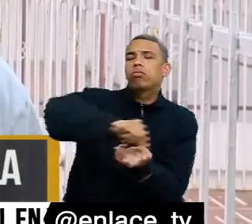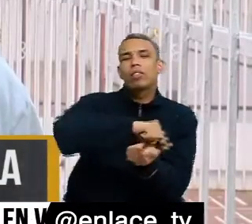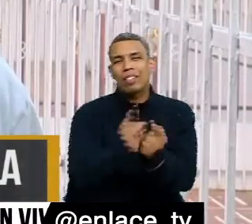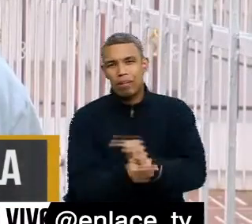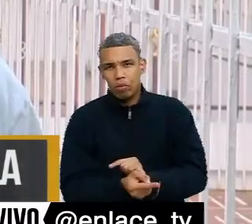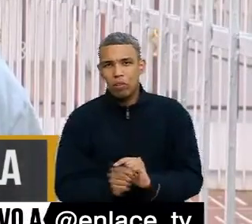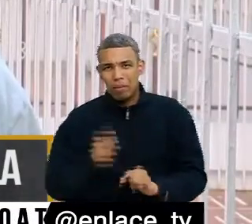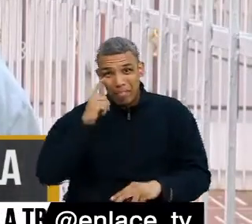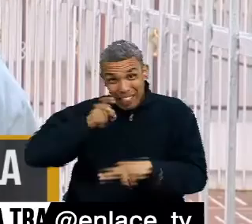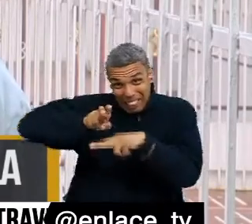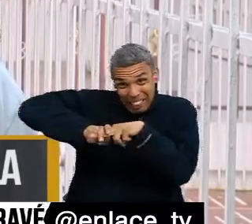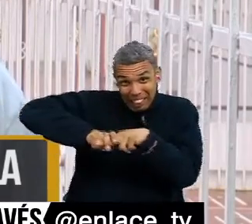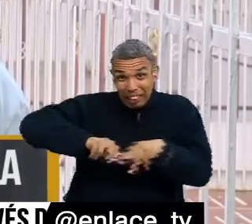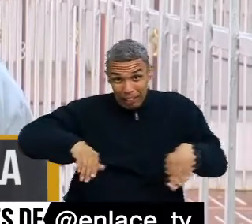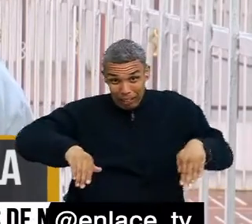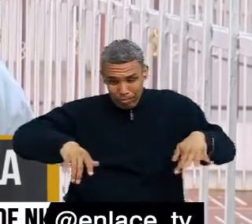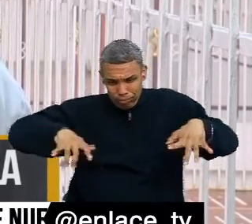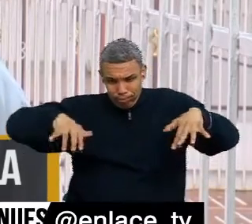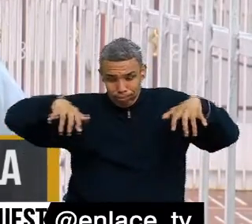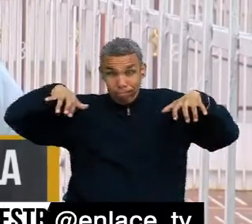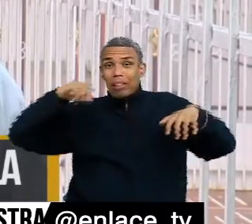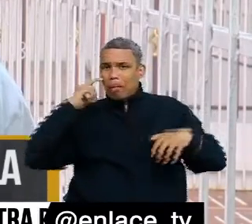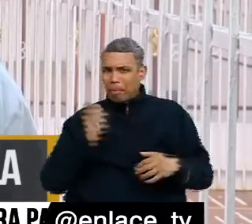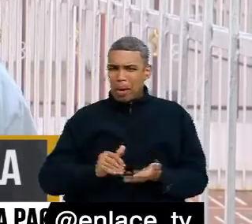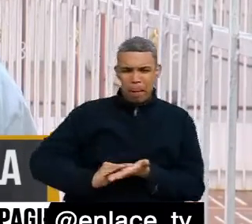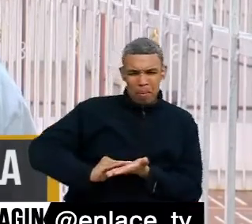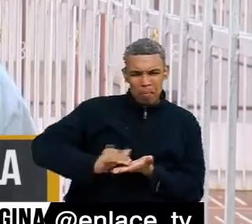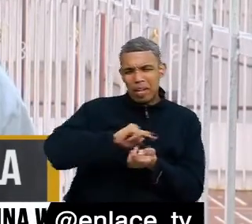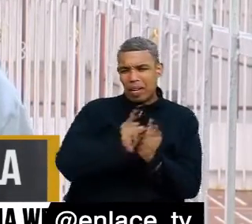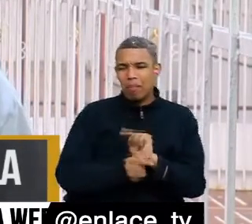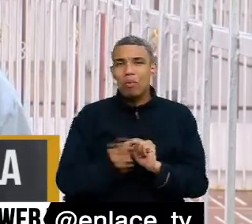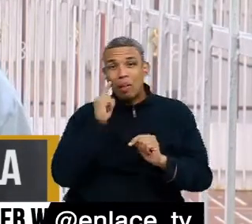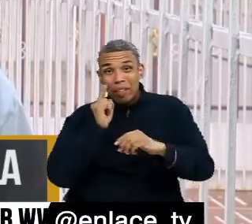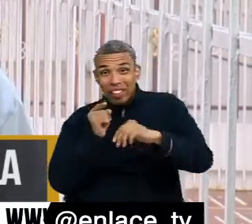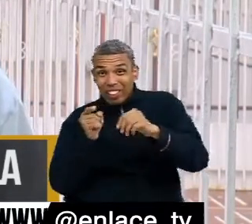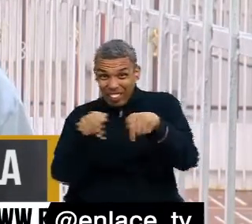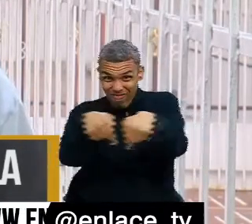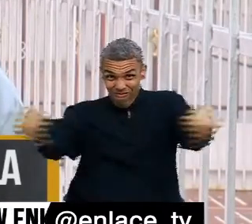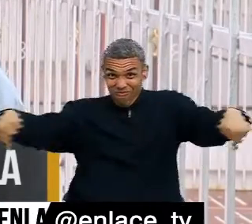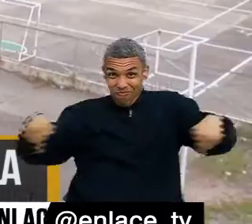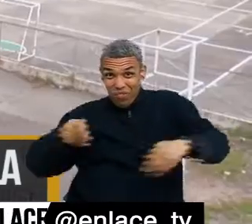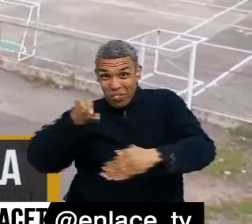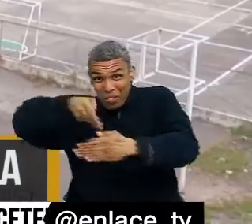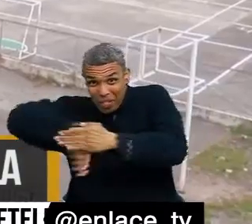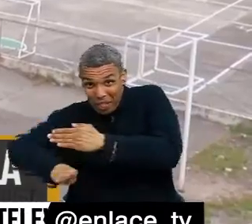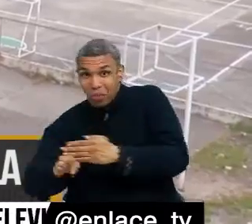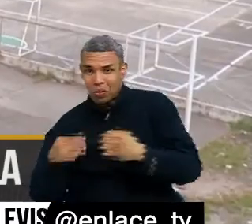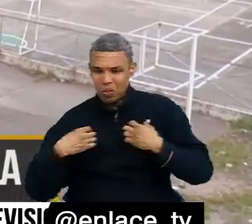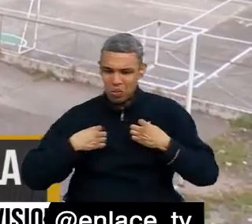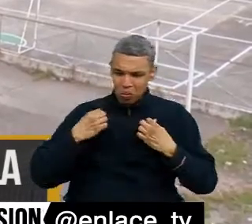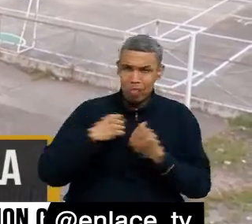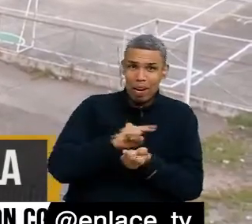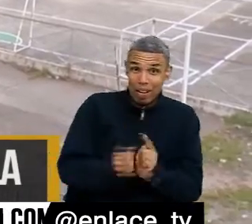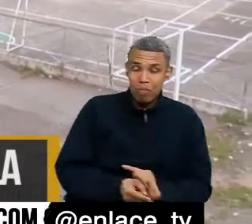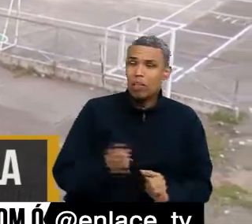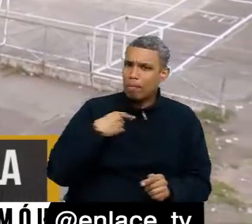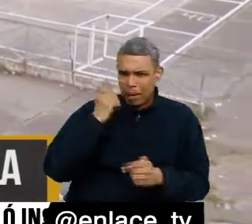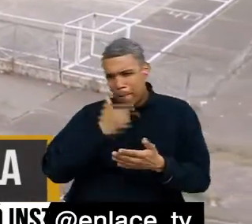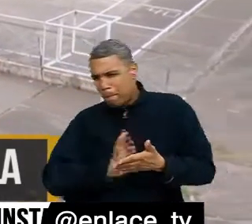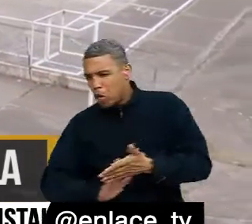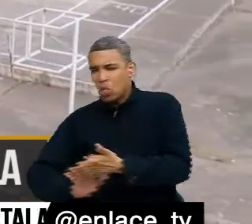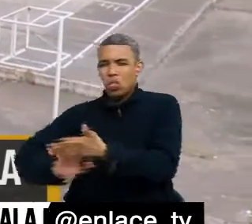a reestructurar el camerino, va a quedar como un salón de reuniones. Las obras comenzarán aún sin definir qué va a